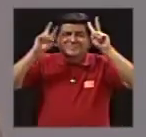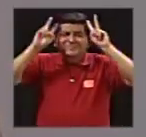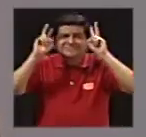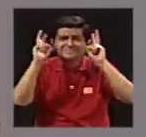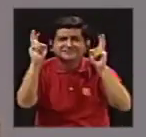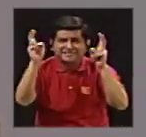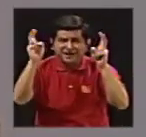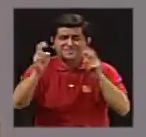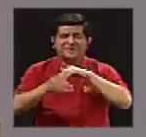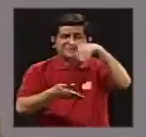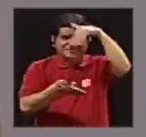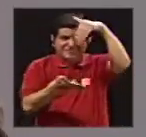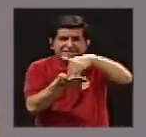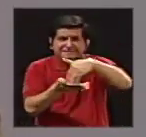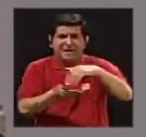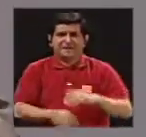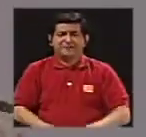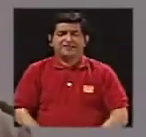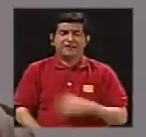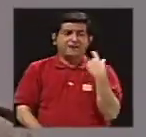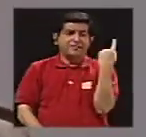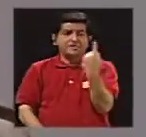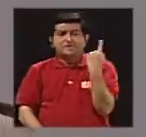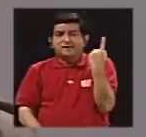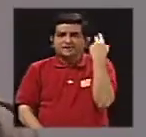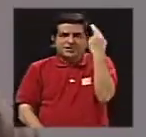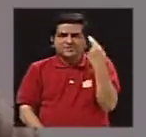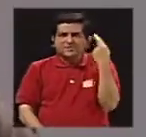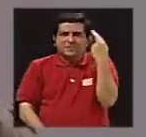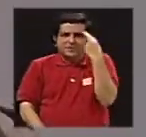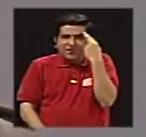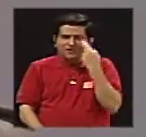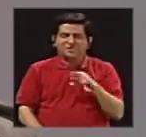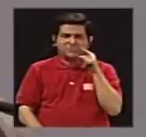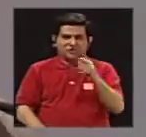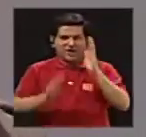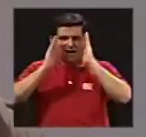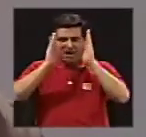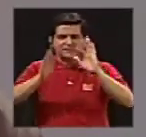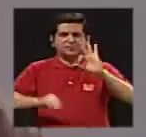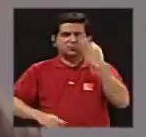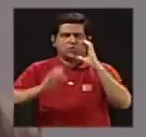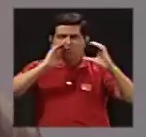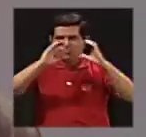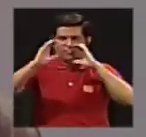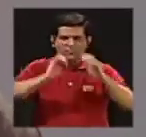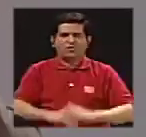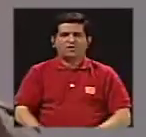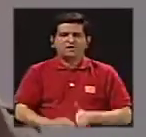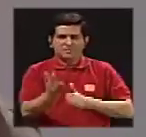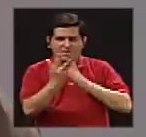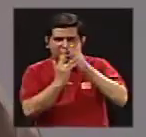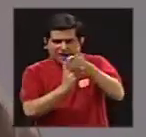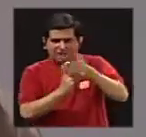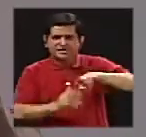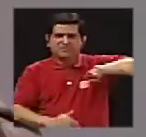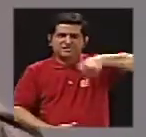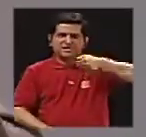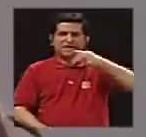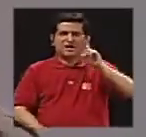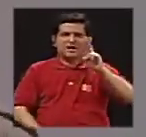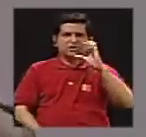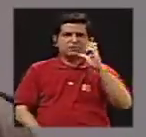sea un tema central y es el único que por eso lo lo estamos cubriendo con los medios a través del del canal